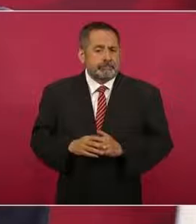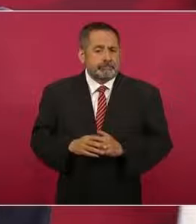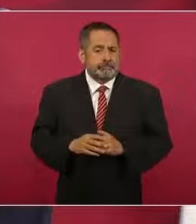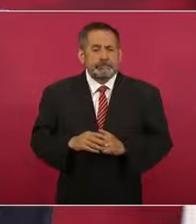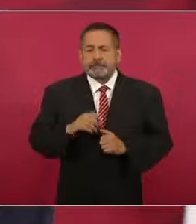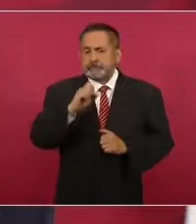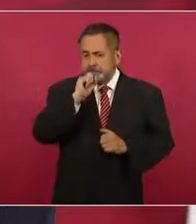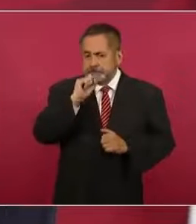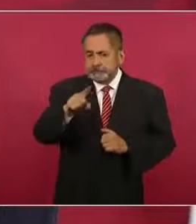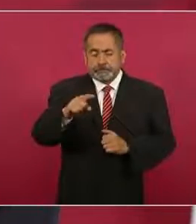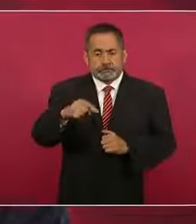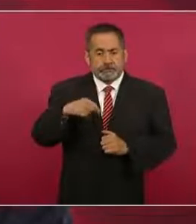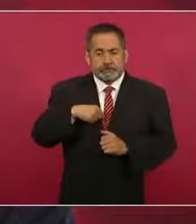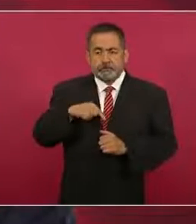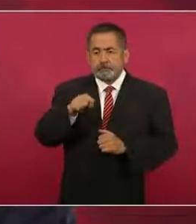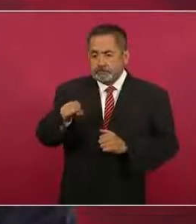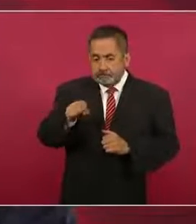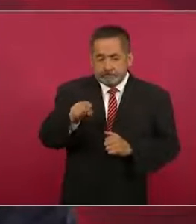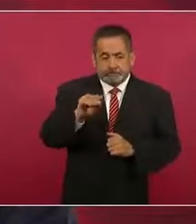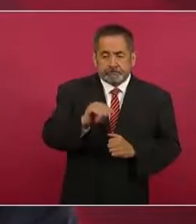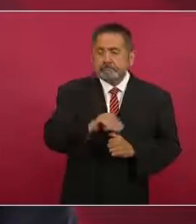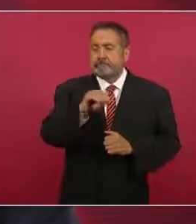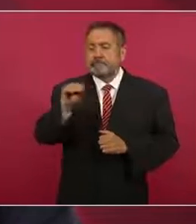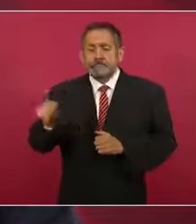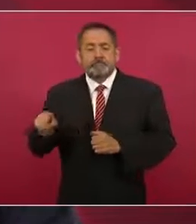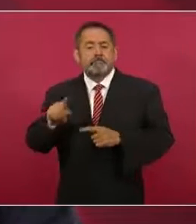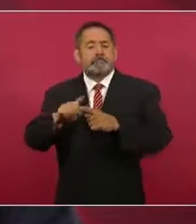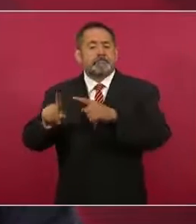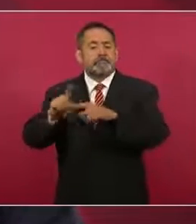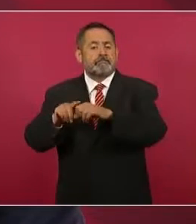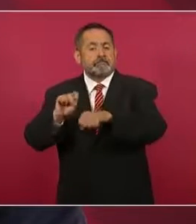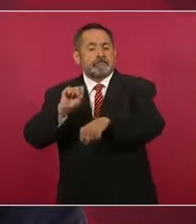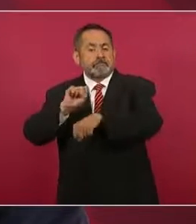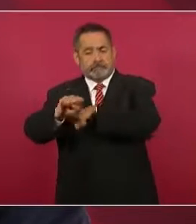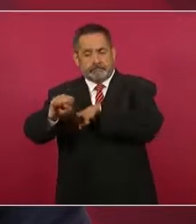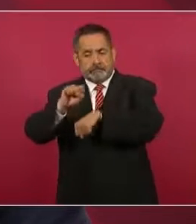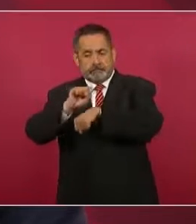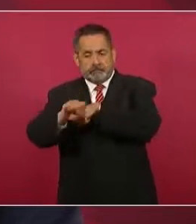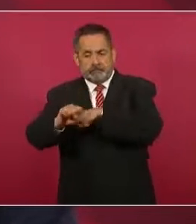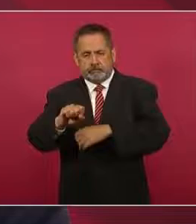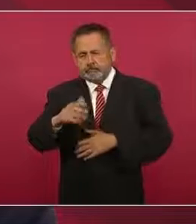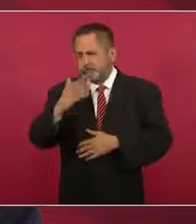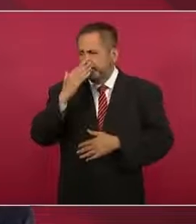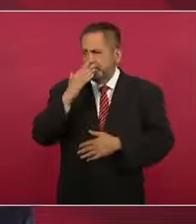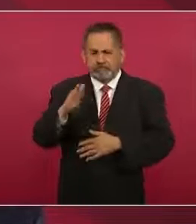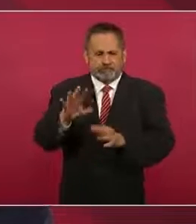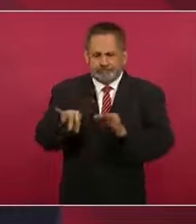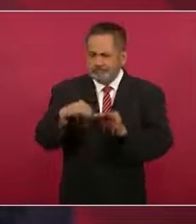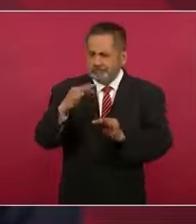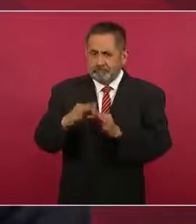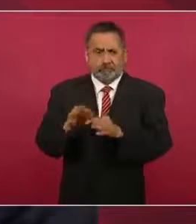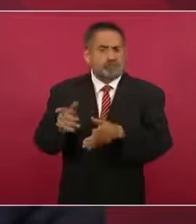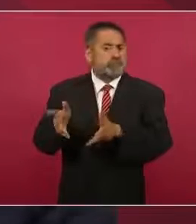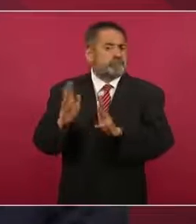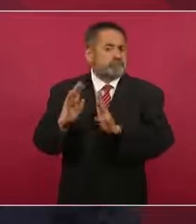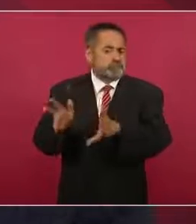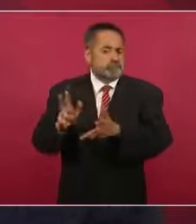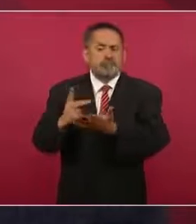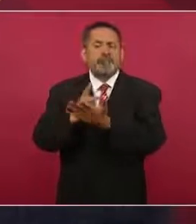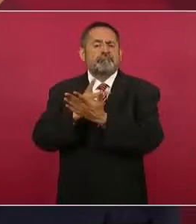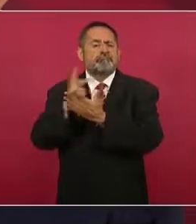Estuvimos también en El Salvador, ahí ya está completamente consolidado el